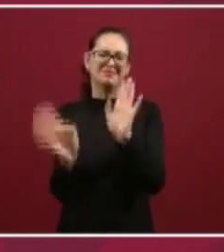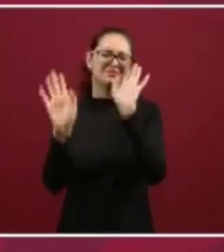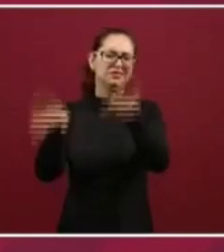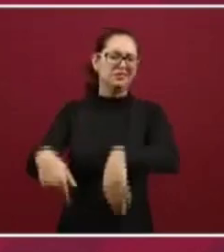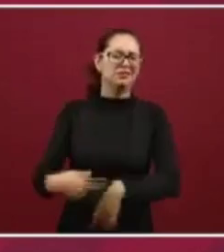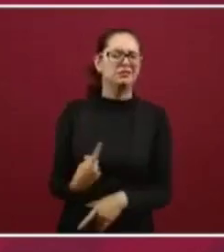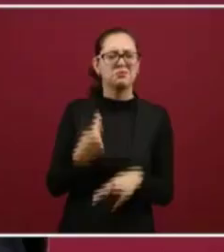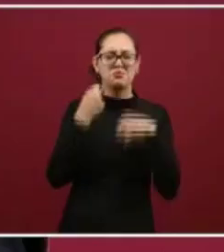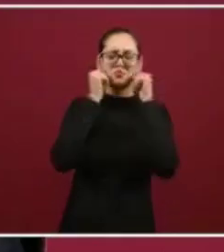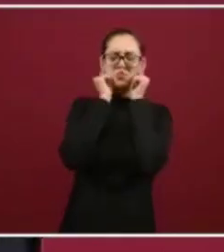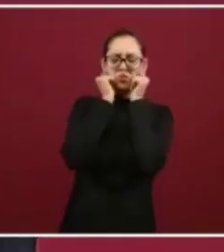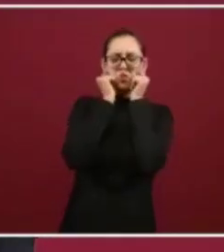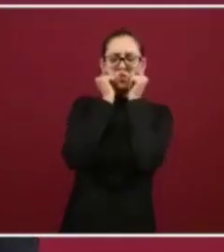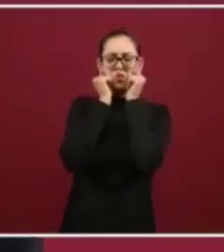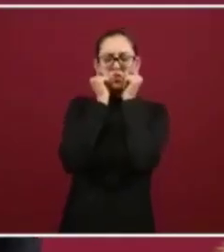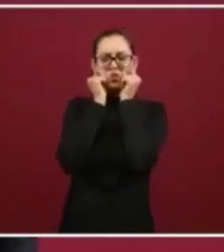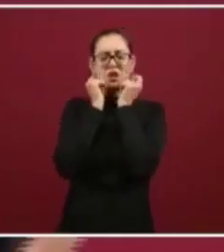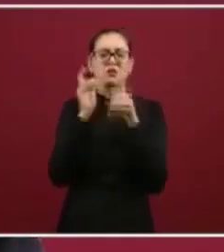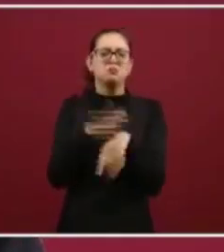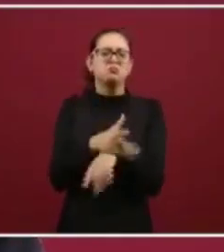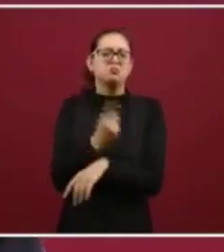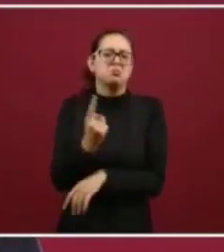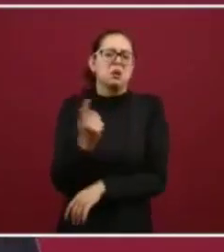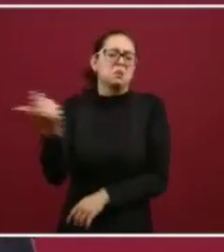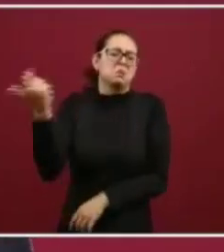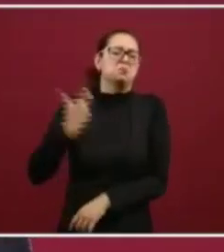porque están recibiendo